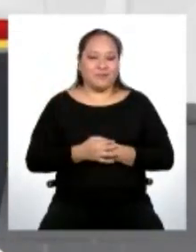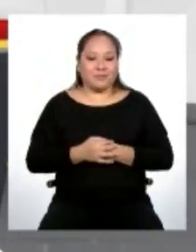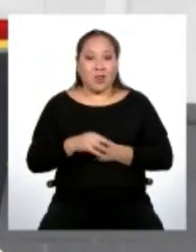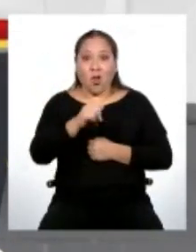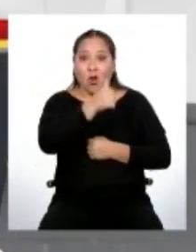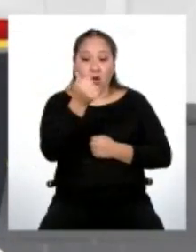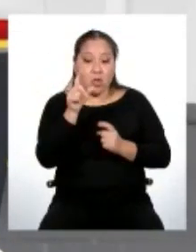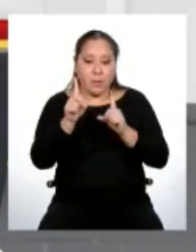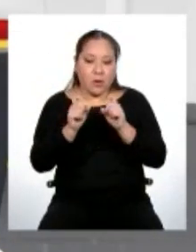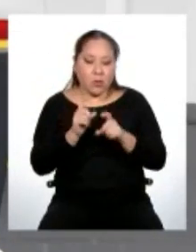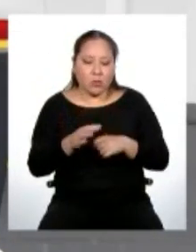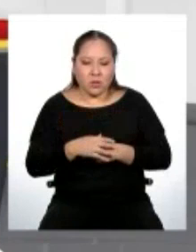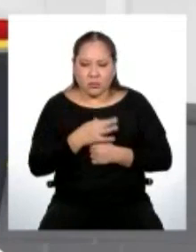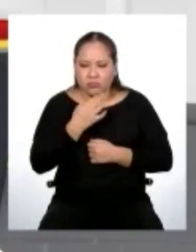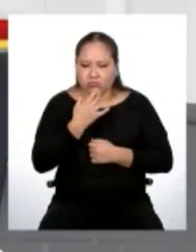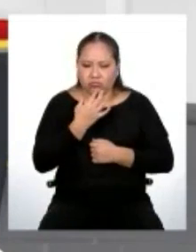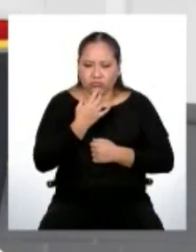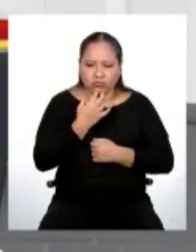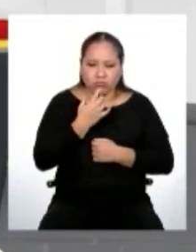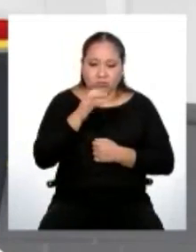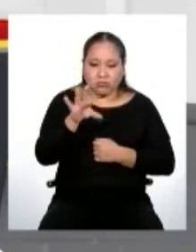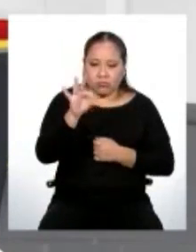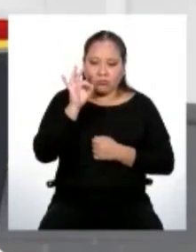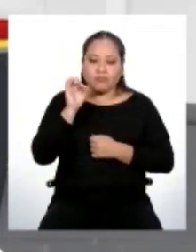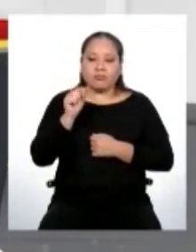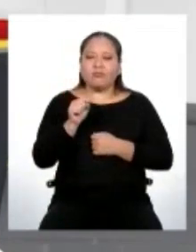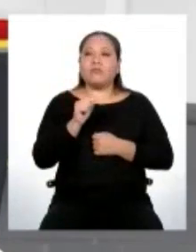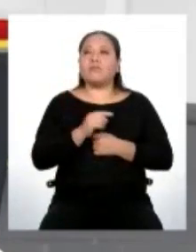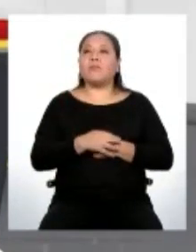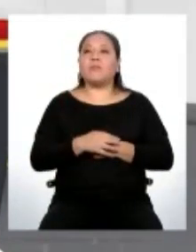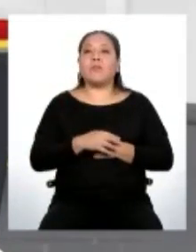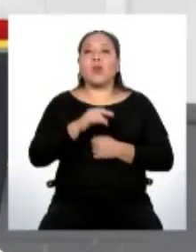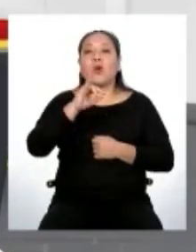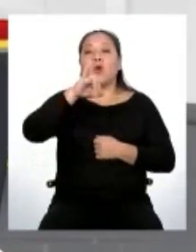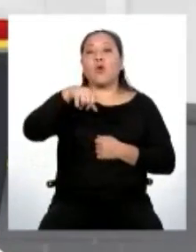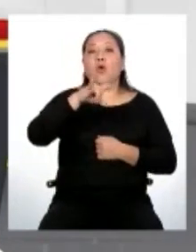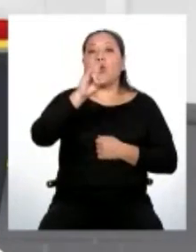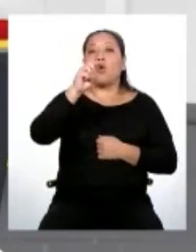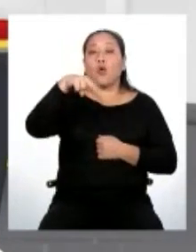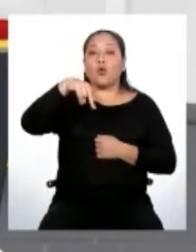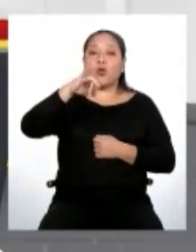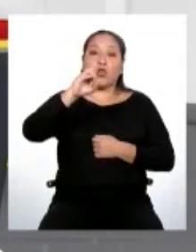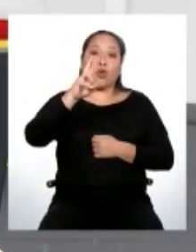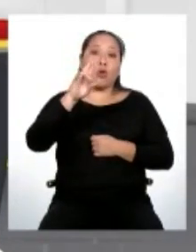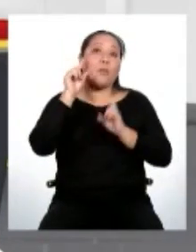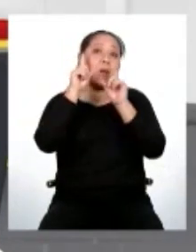pregunta. A ver, tenemos esta de acá. Junior pregunta lo siguiente.